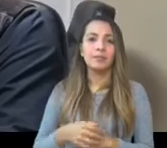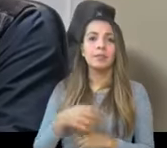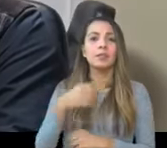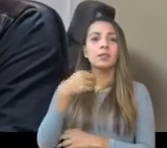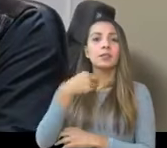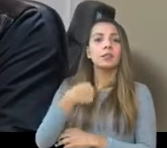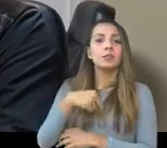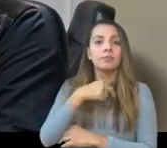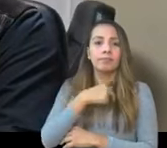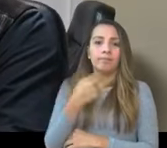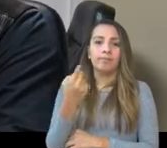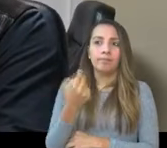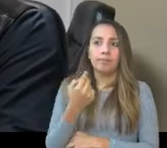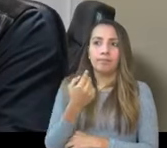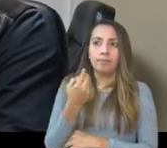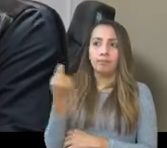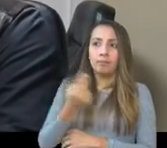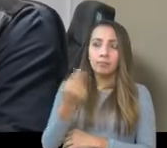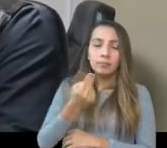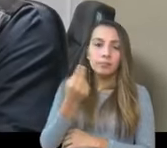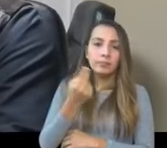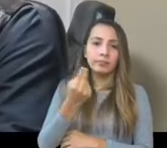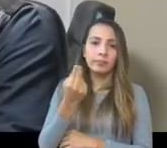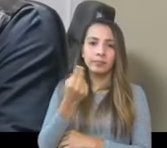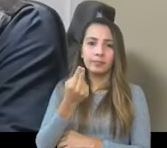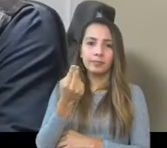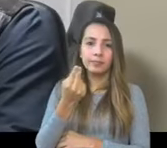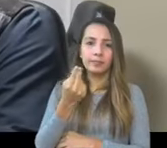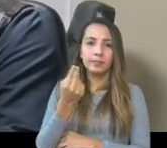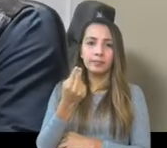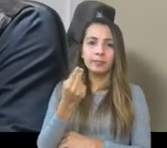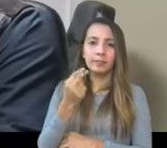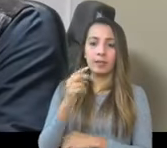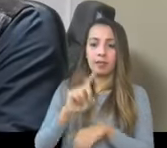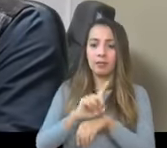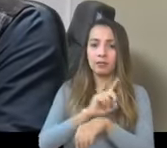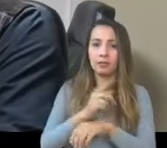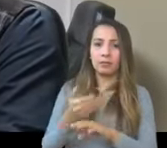ahí desde el día sábado